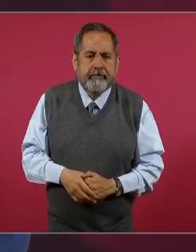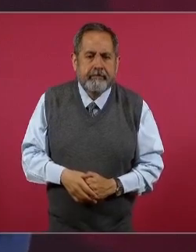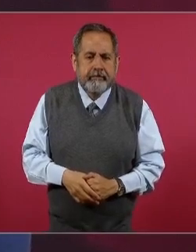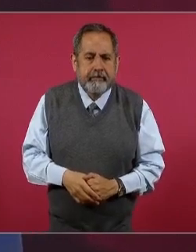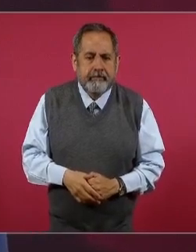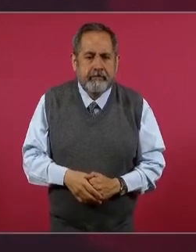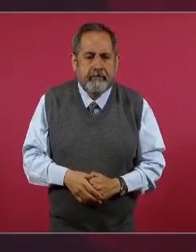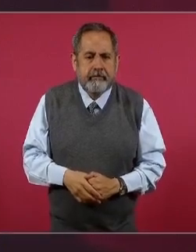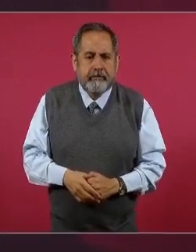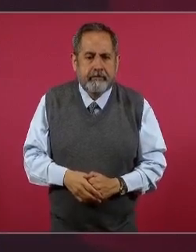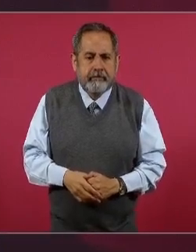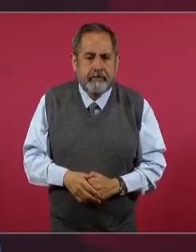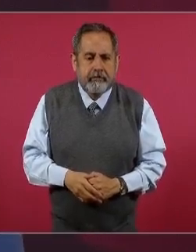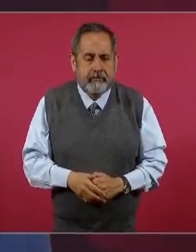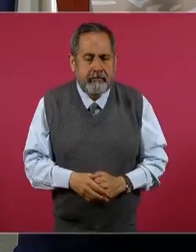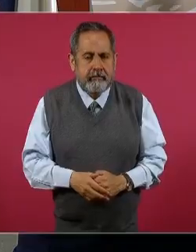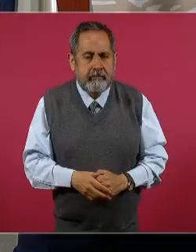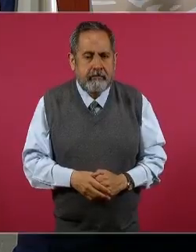Espero que